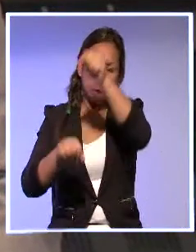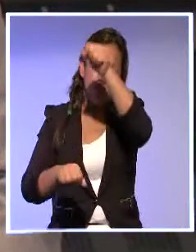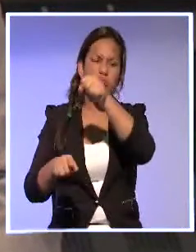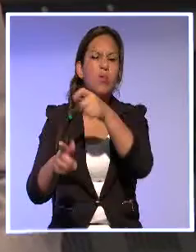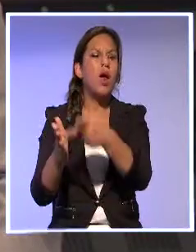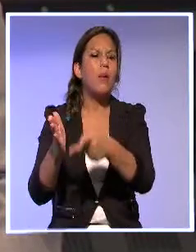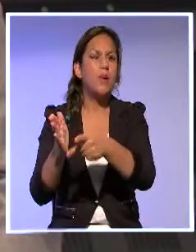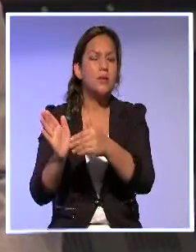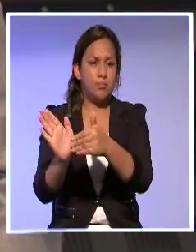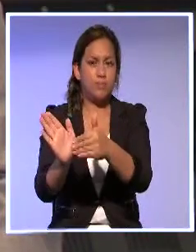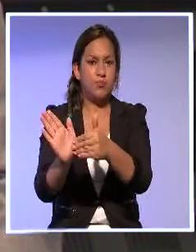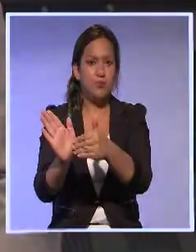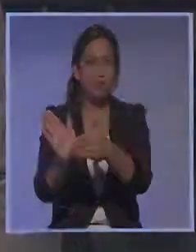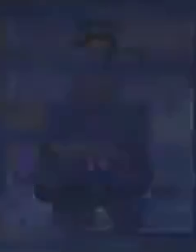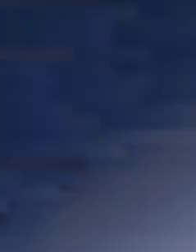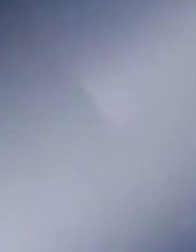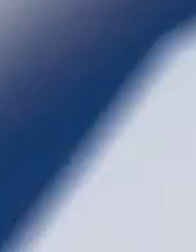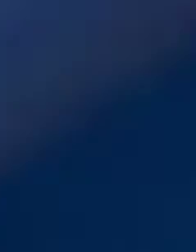comunidad